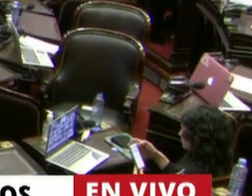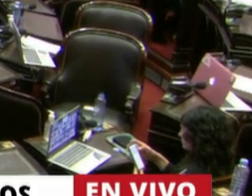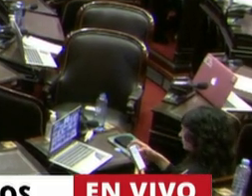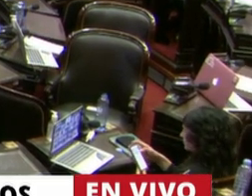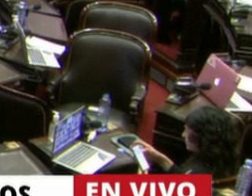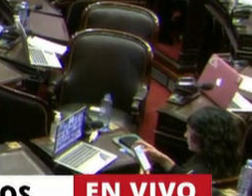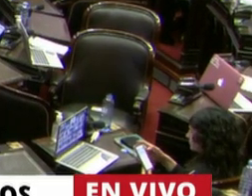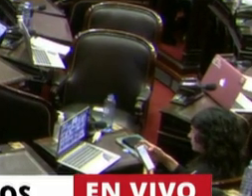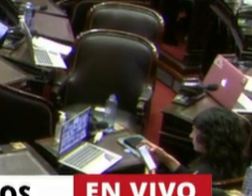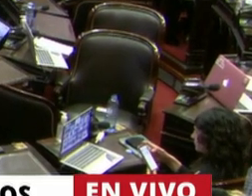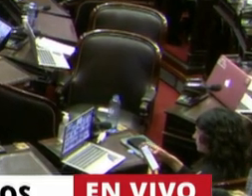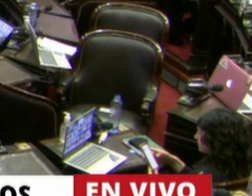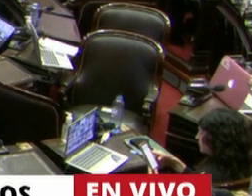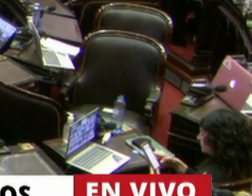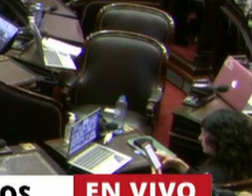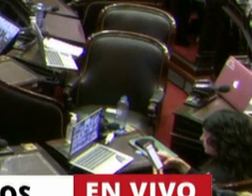k